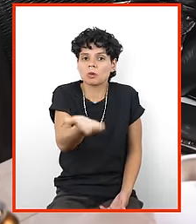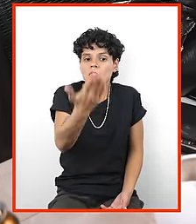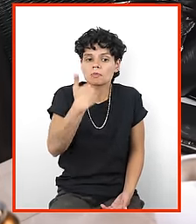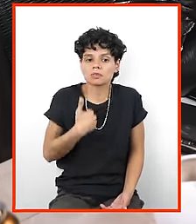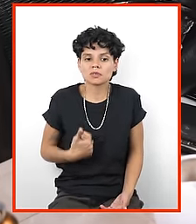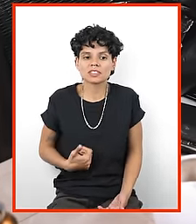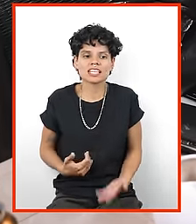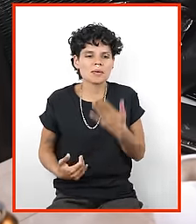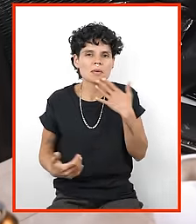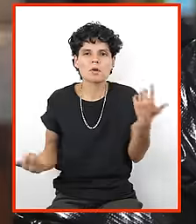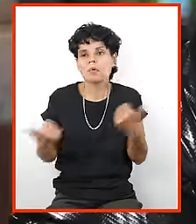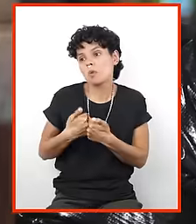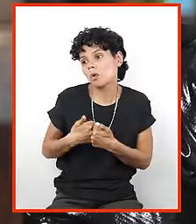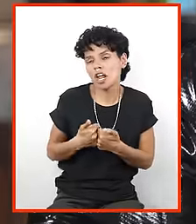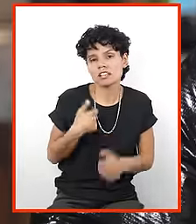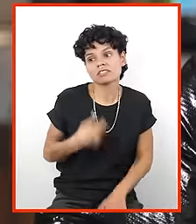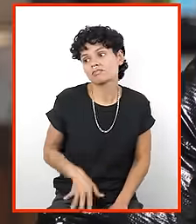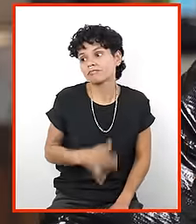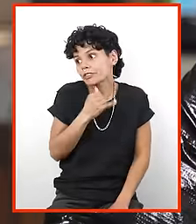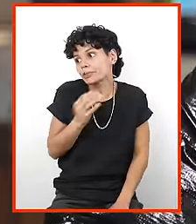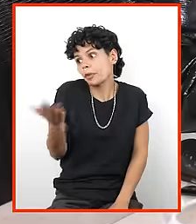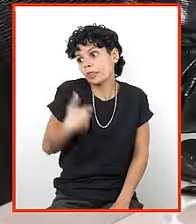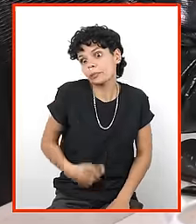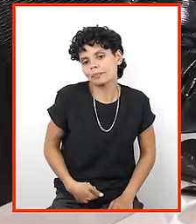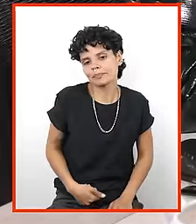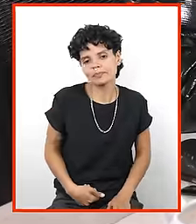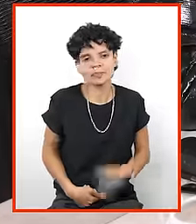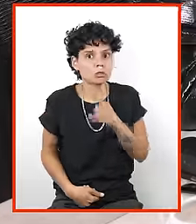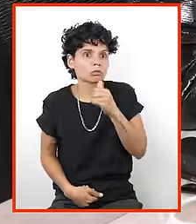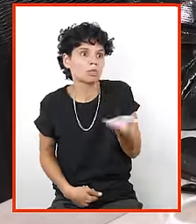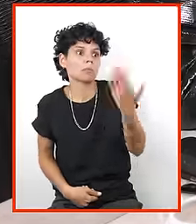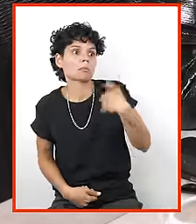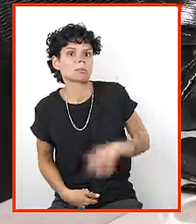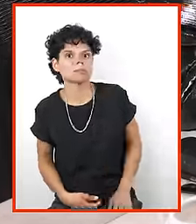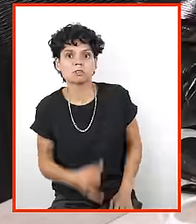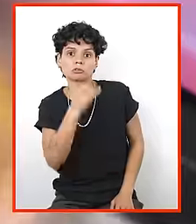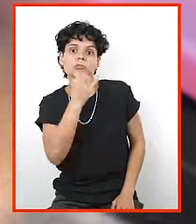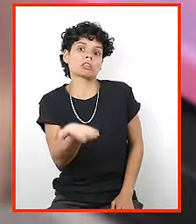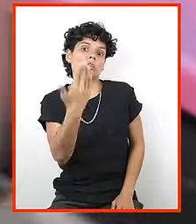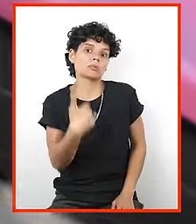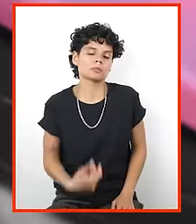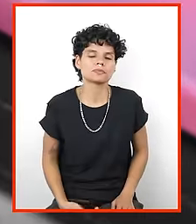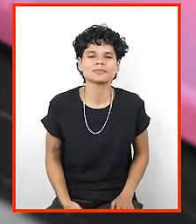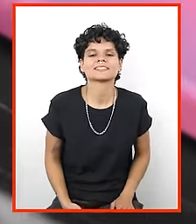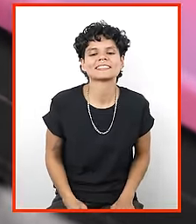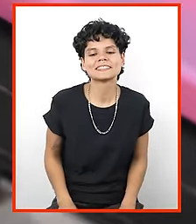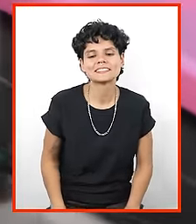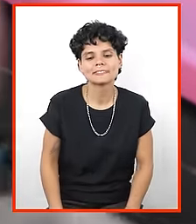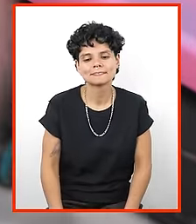Y para pelear con la pareja es la mejor. No sé, po, dime tú. Dime tú. La voy a empezar a utilizar.